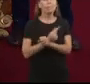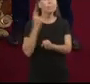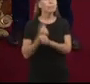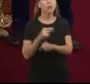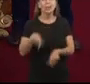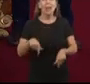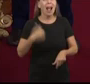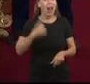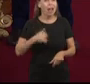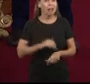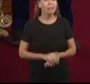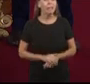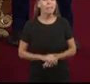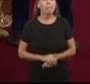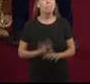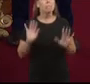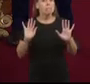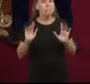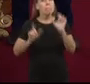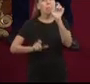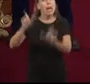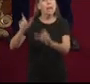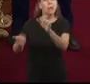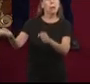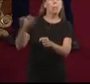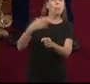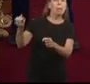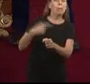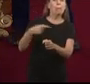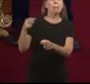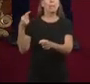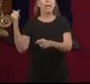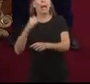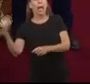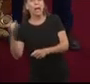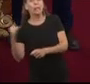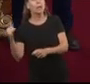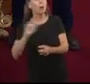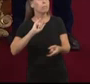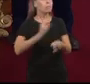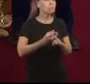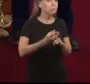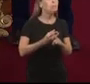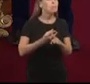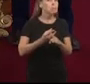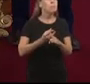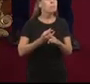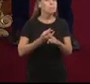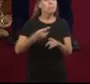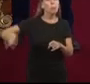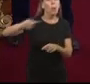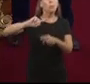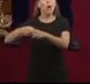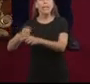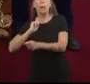Argentina. En contra de los pronósticos de la mayoría de los dirigentes políticos, los economistas profesionales,